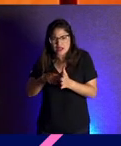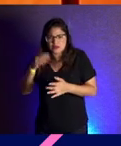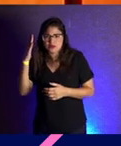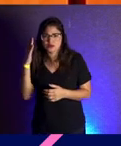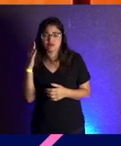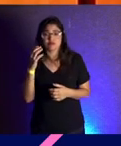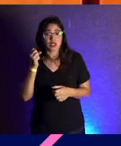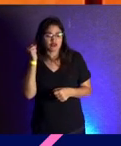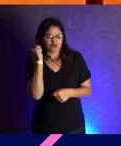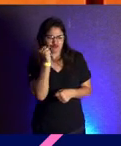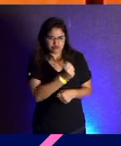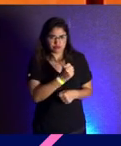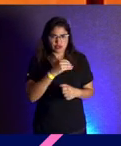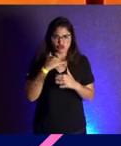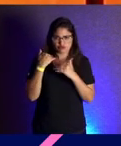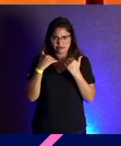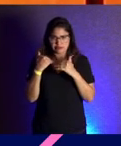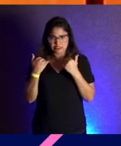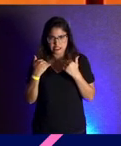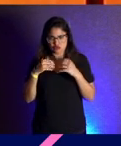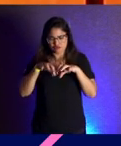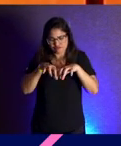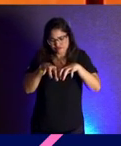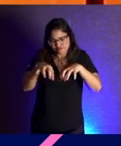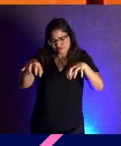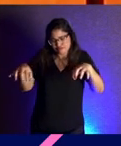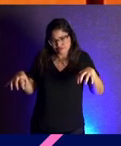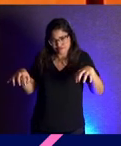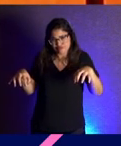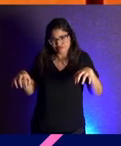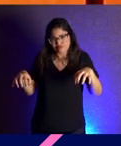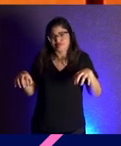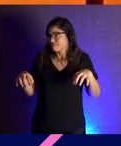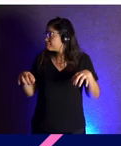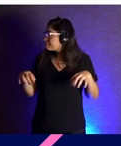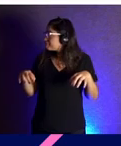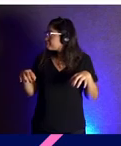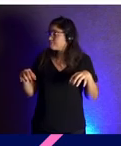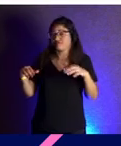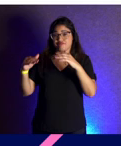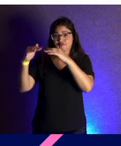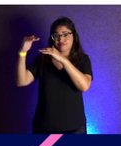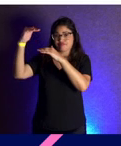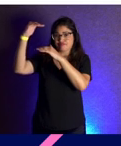desarrollado por dos dimensiones. Primero, el grupo de